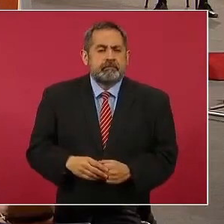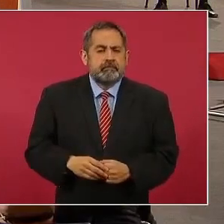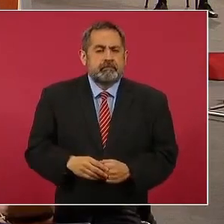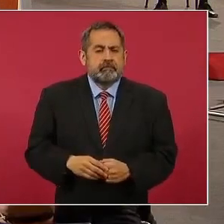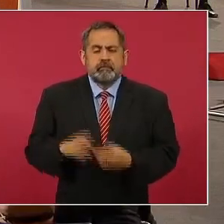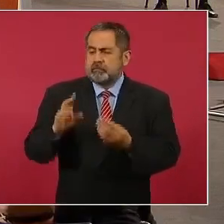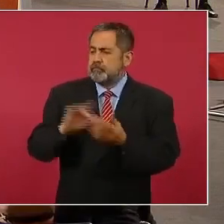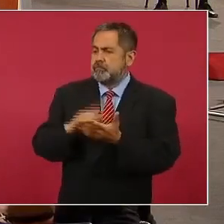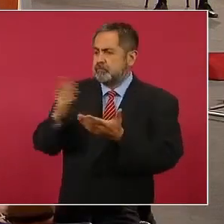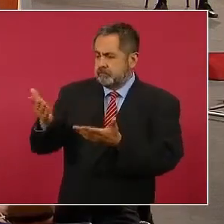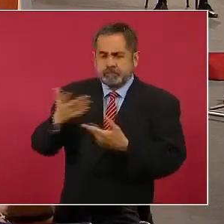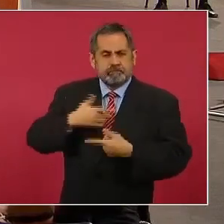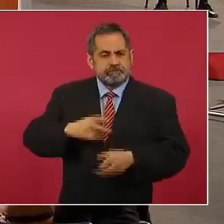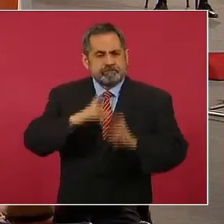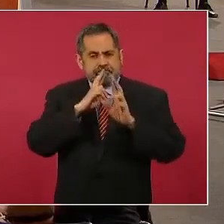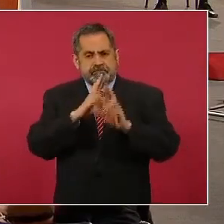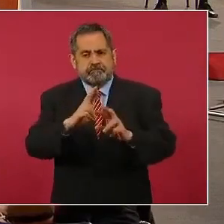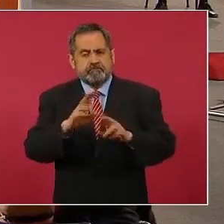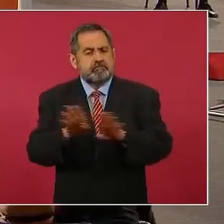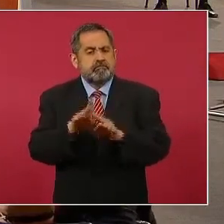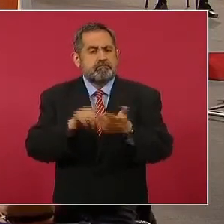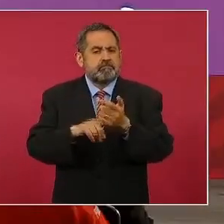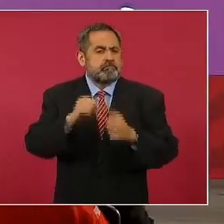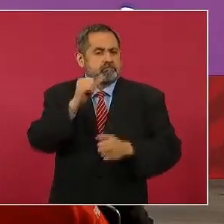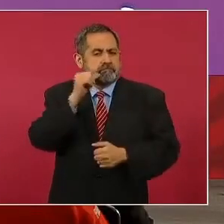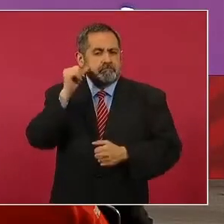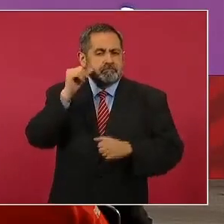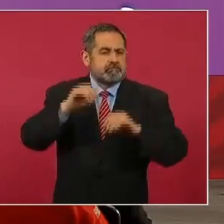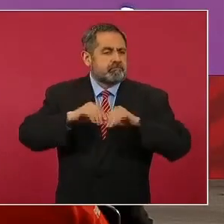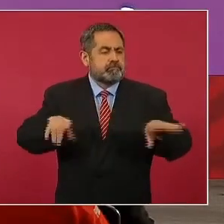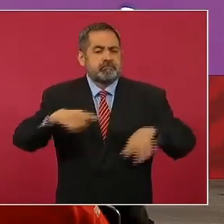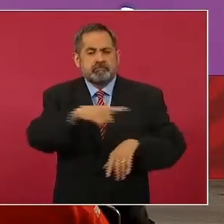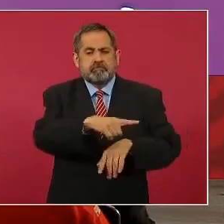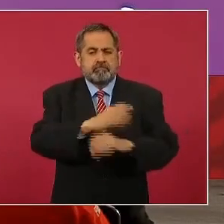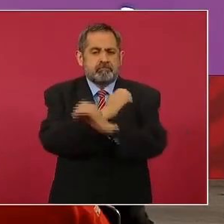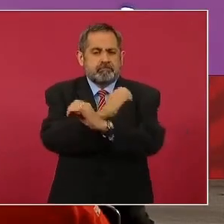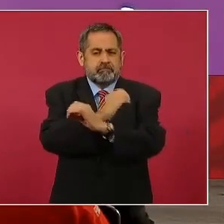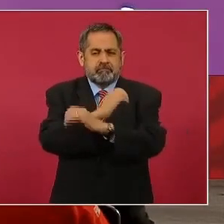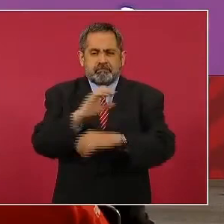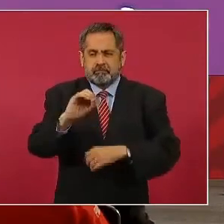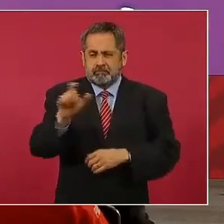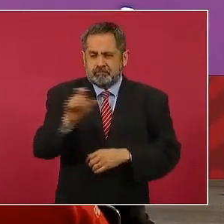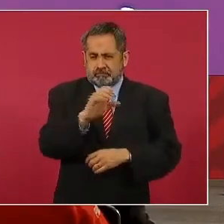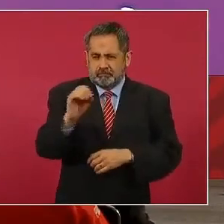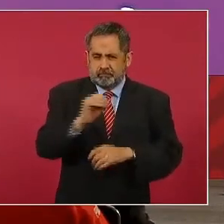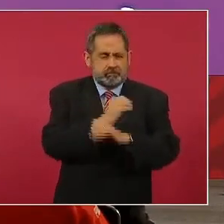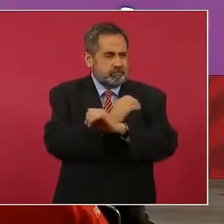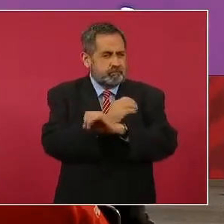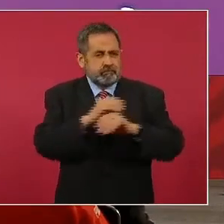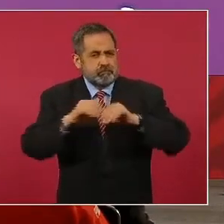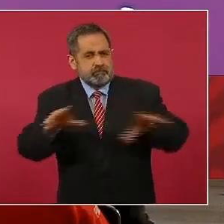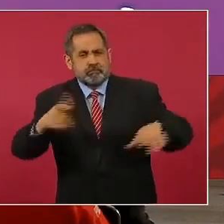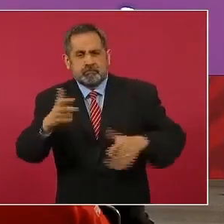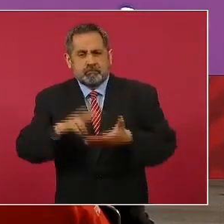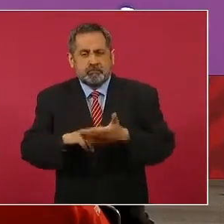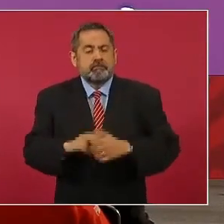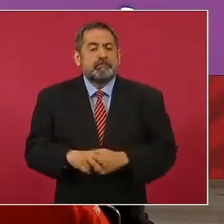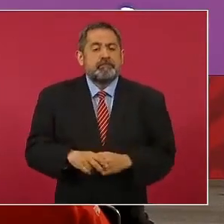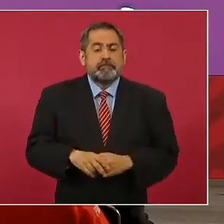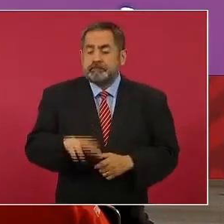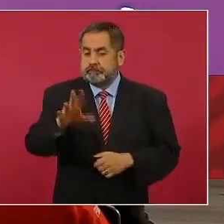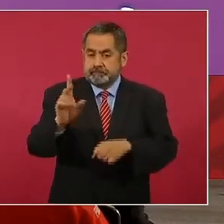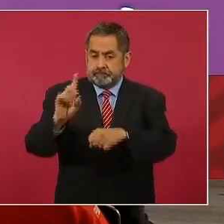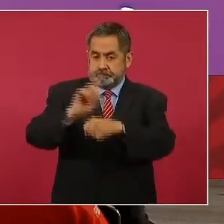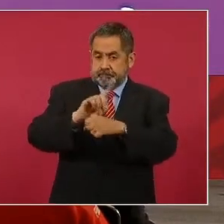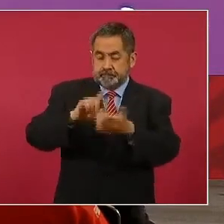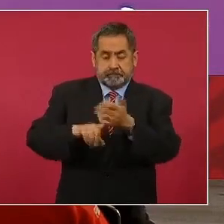permitirnos responder a lo que el día de ayer el OXXO planteó en relación a sus tarifas. El día 26